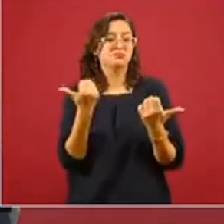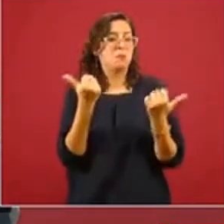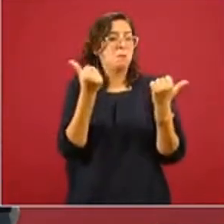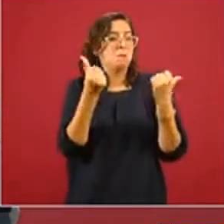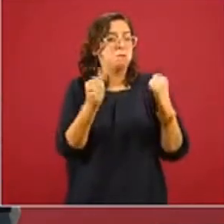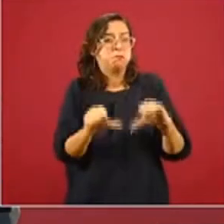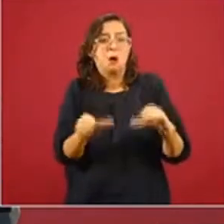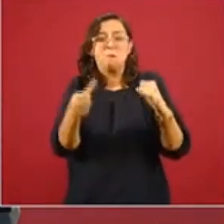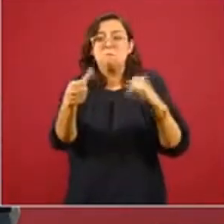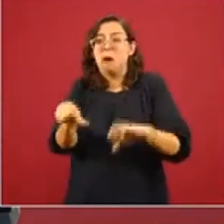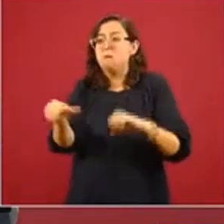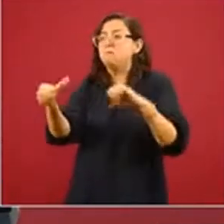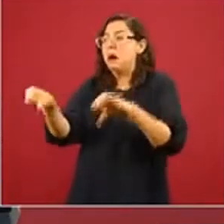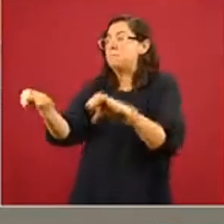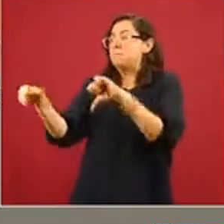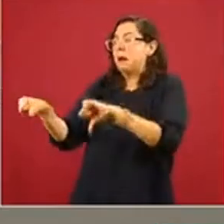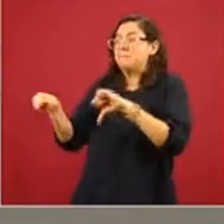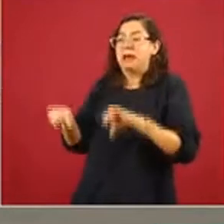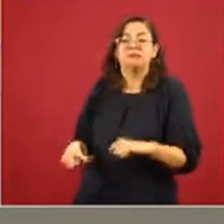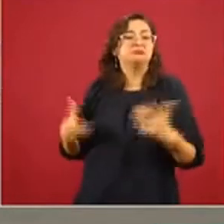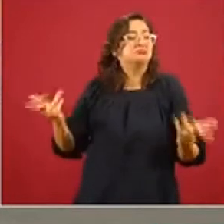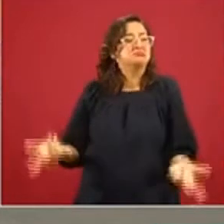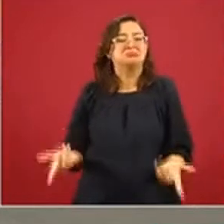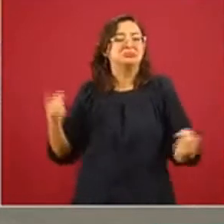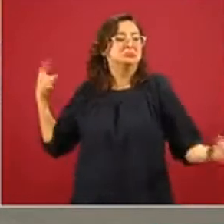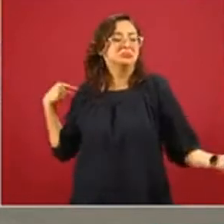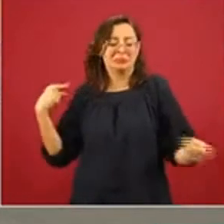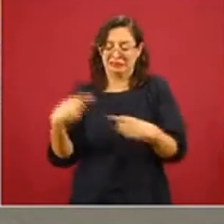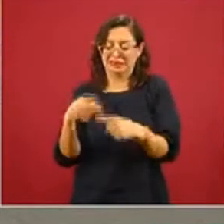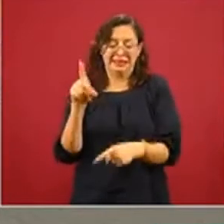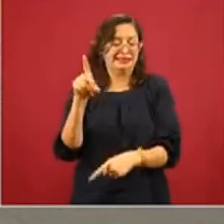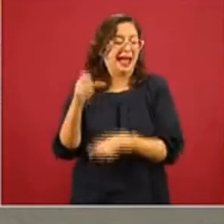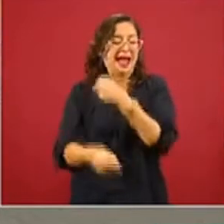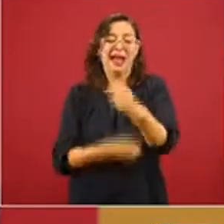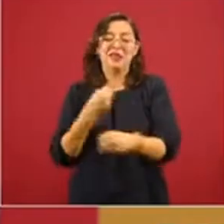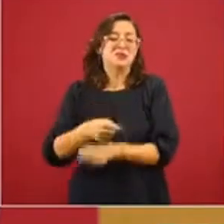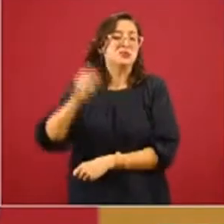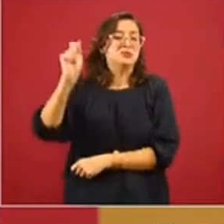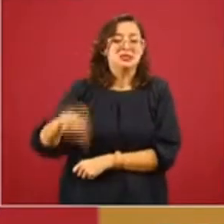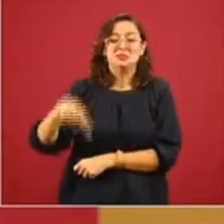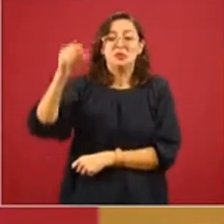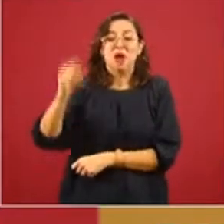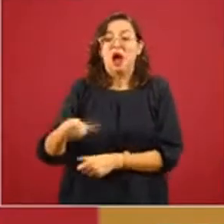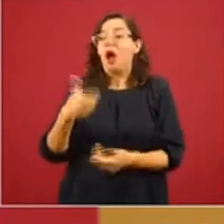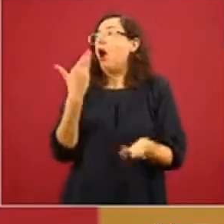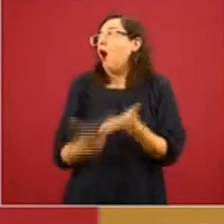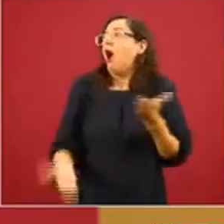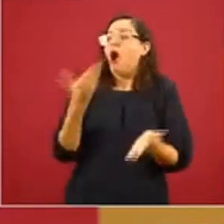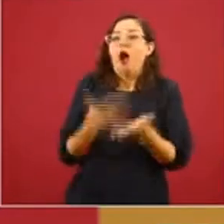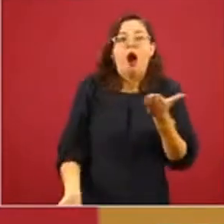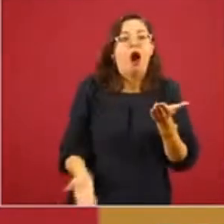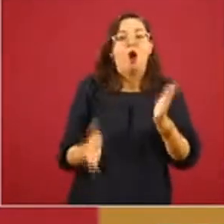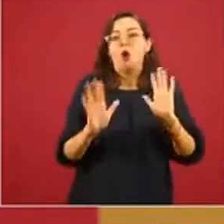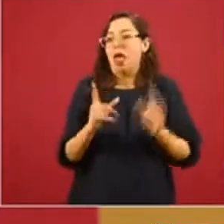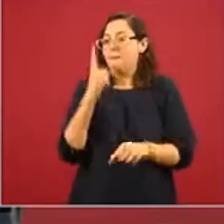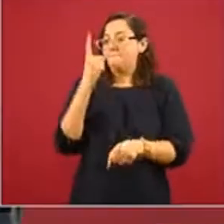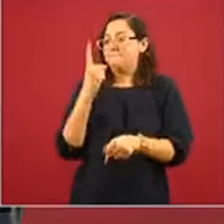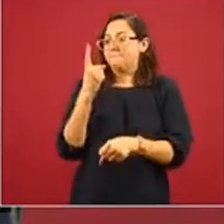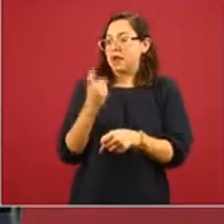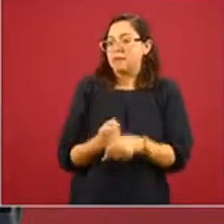vemos es muy parecido al que hemos tenido en los últimos 30 años. No se echó a perder el 1 de